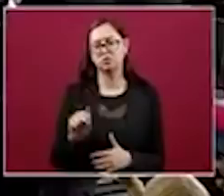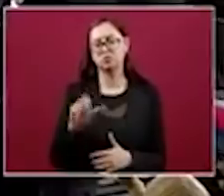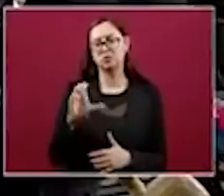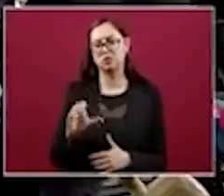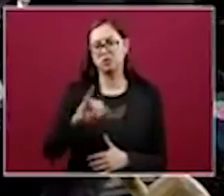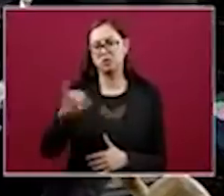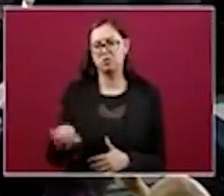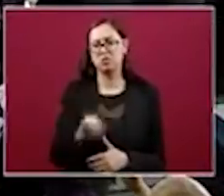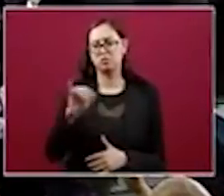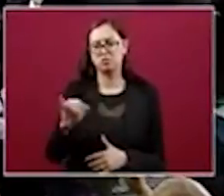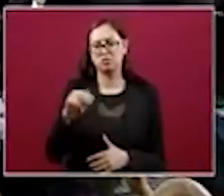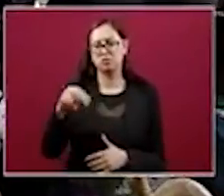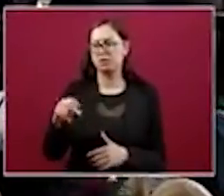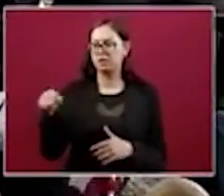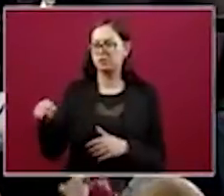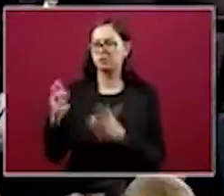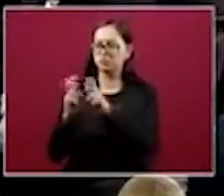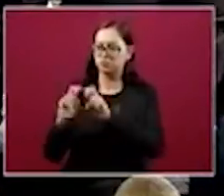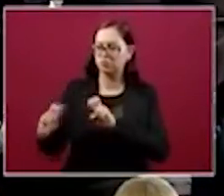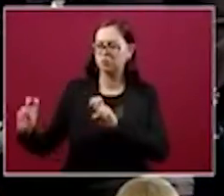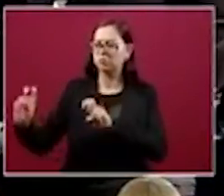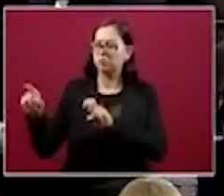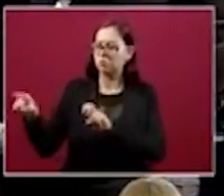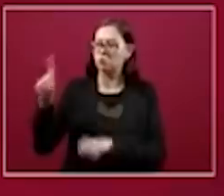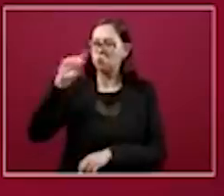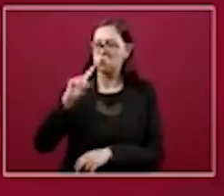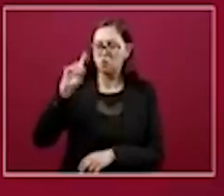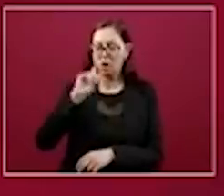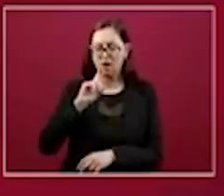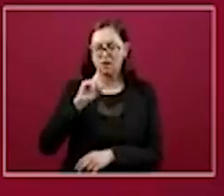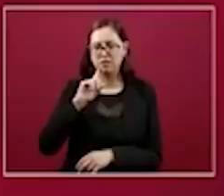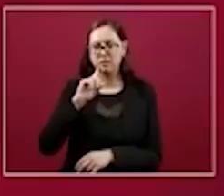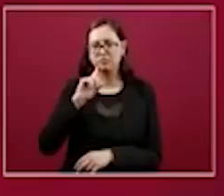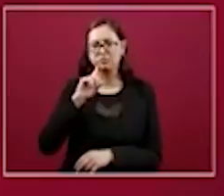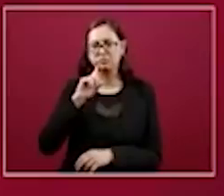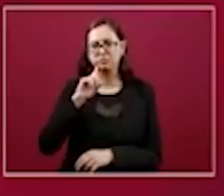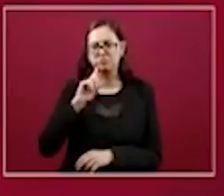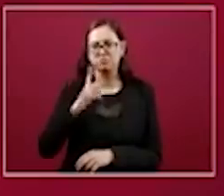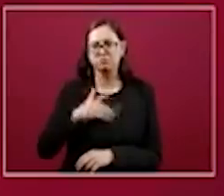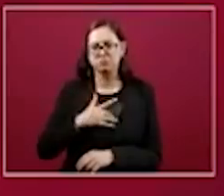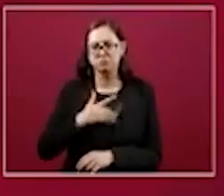de Justicia de la Nación. Es una mujer con